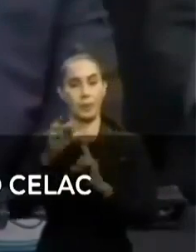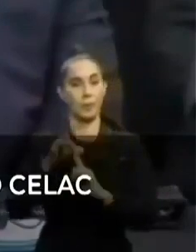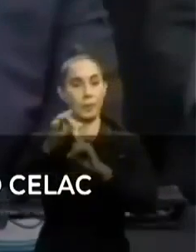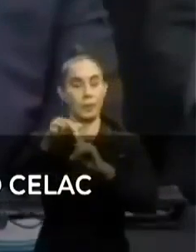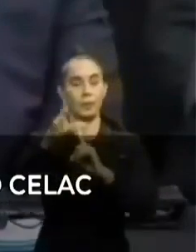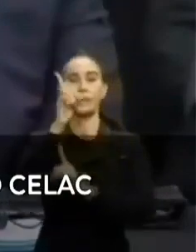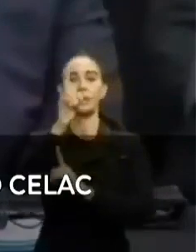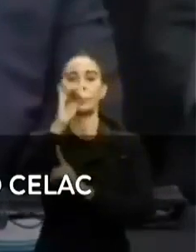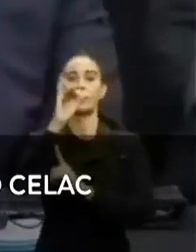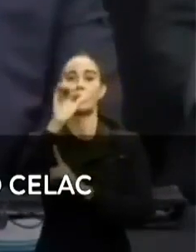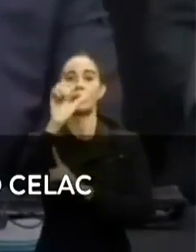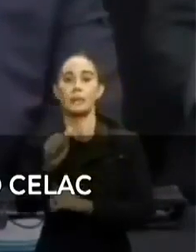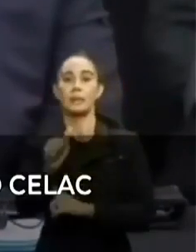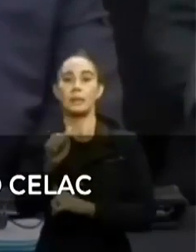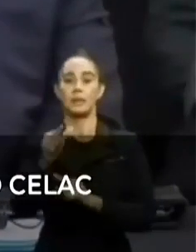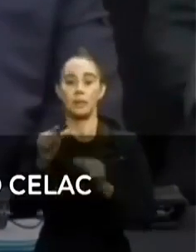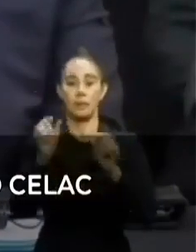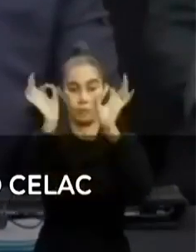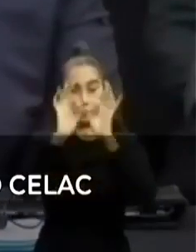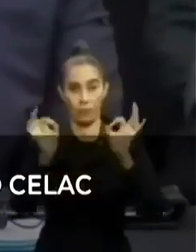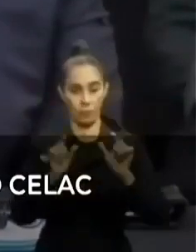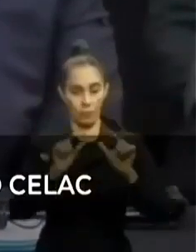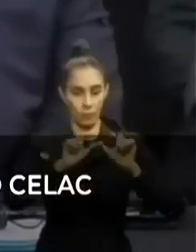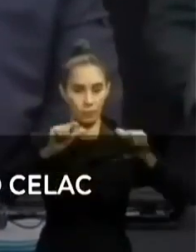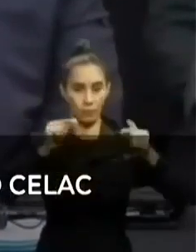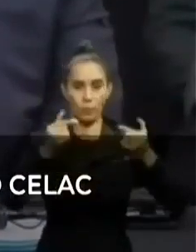llamó a una agencia latinoamericana de medicamentos.